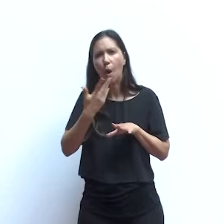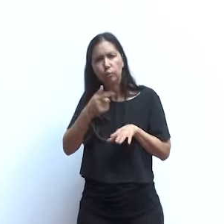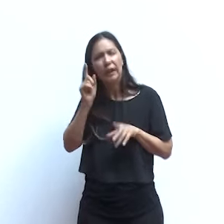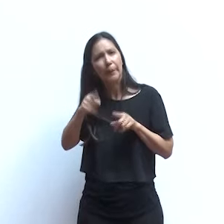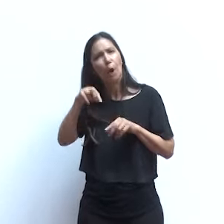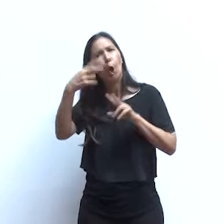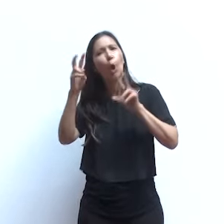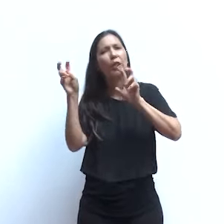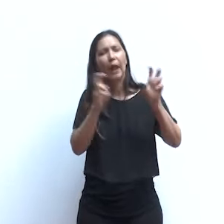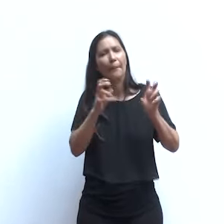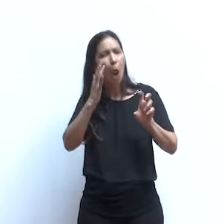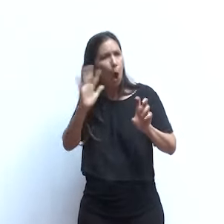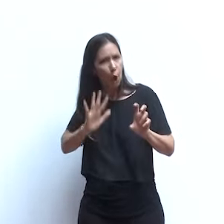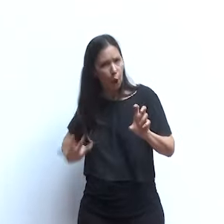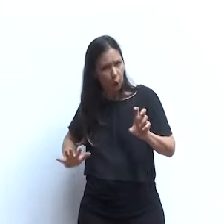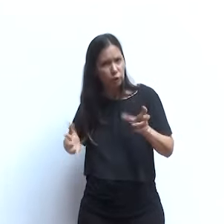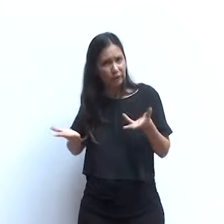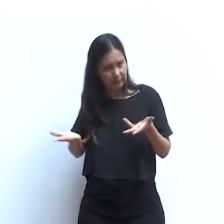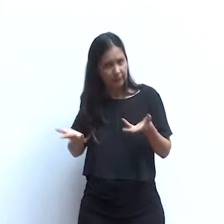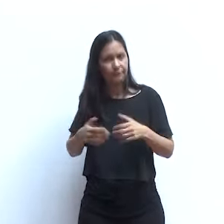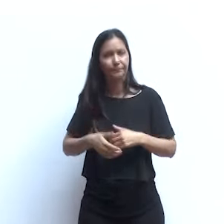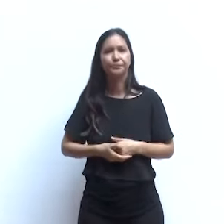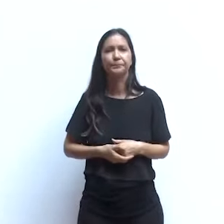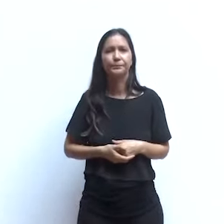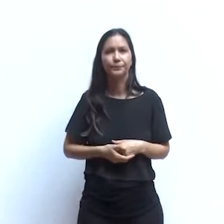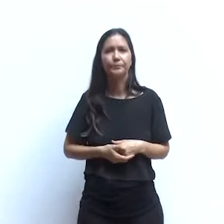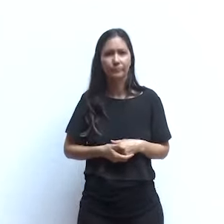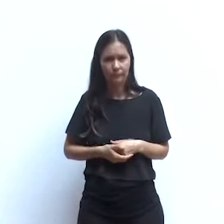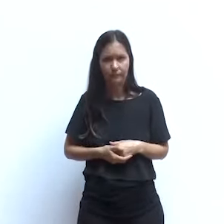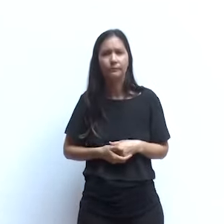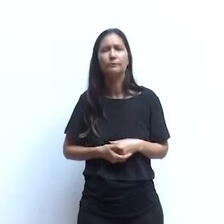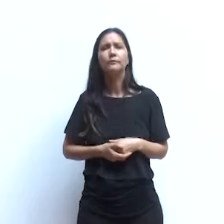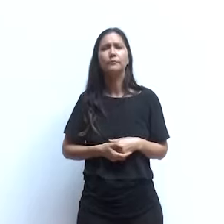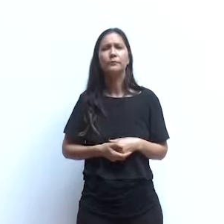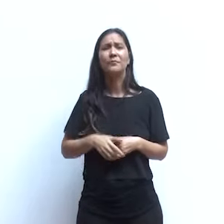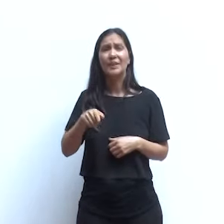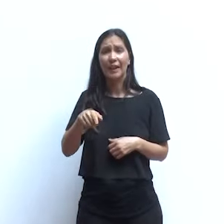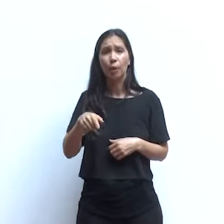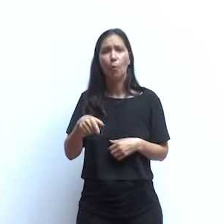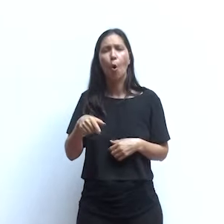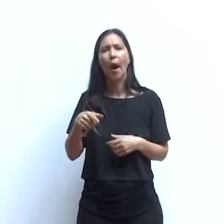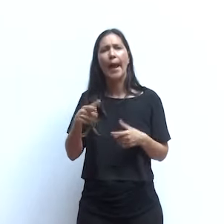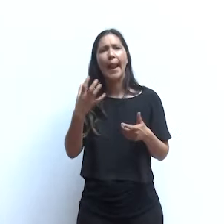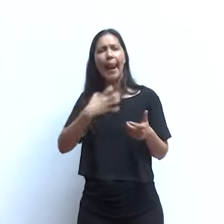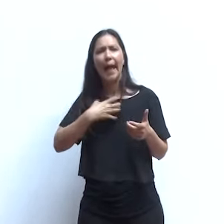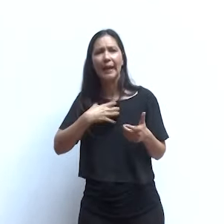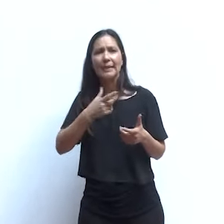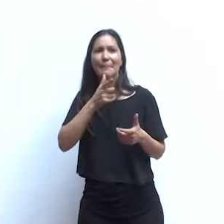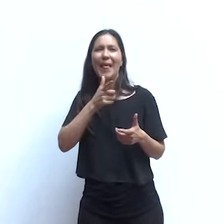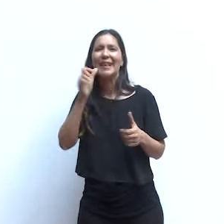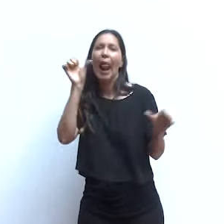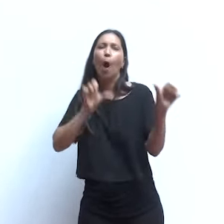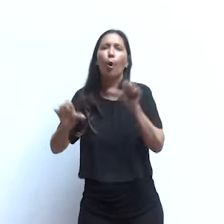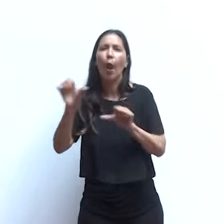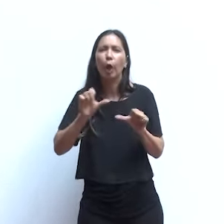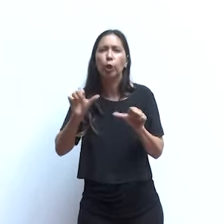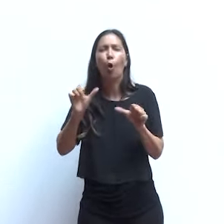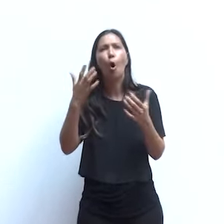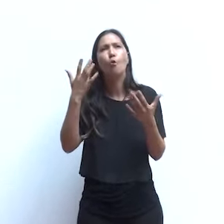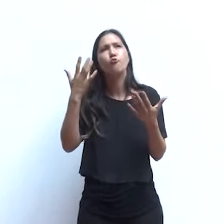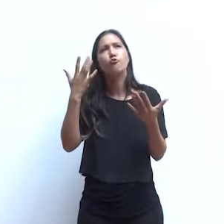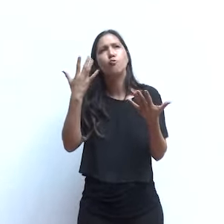lo hace también con los alumnos también no lo hace es decir reinventando la clase también como un laboratorio también no por